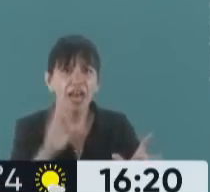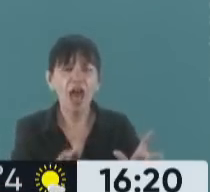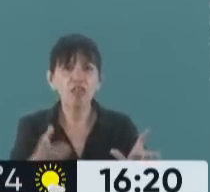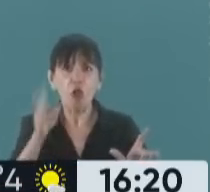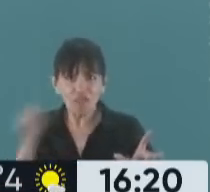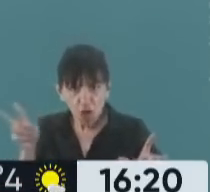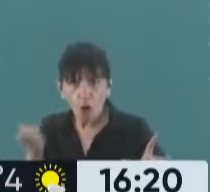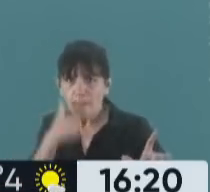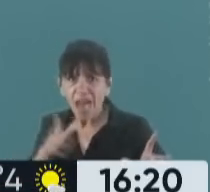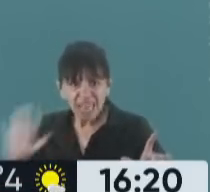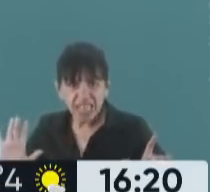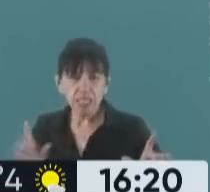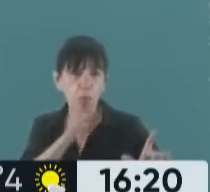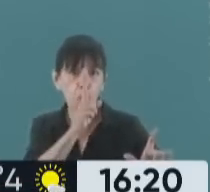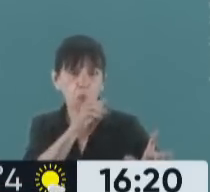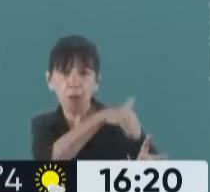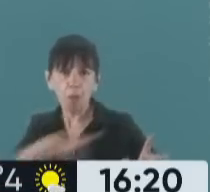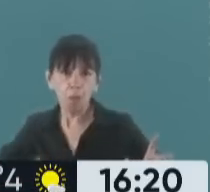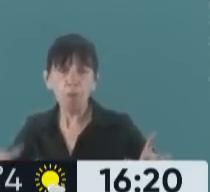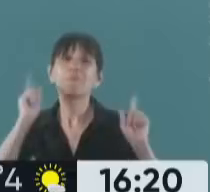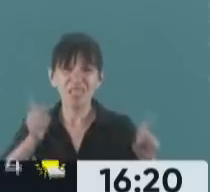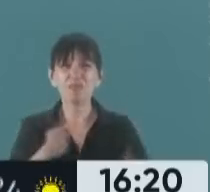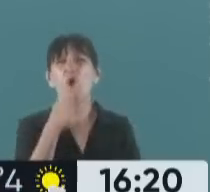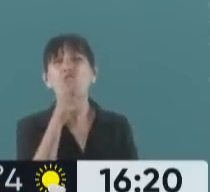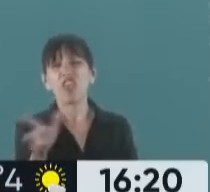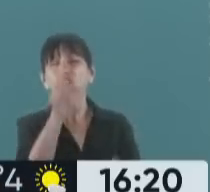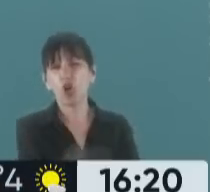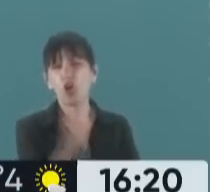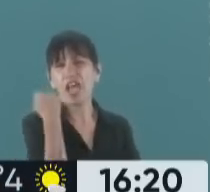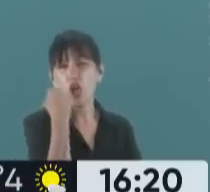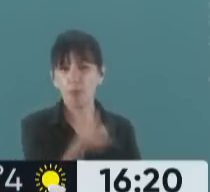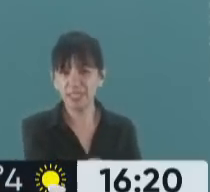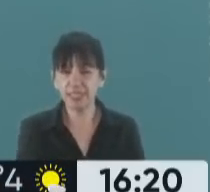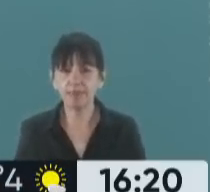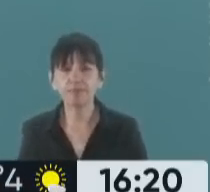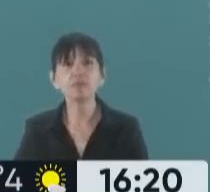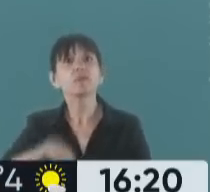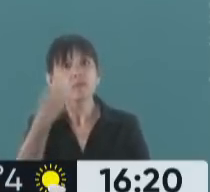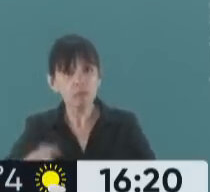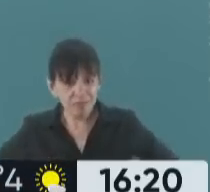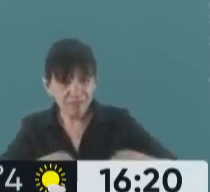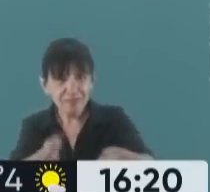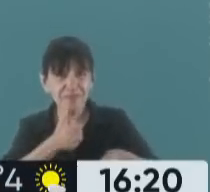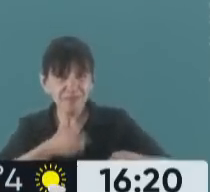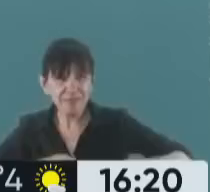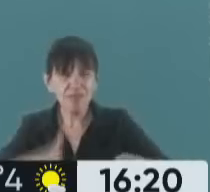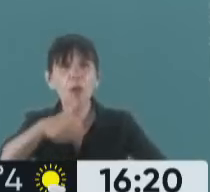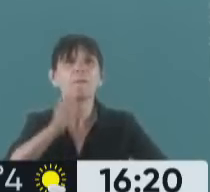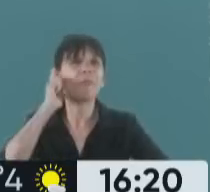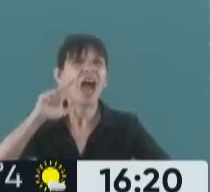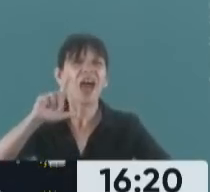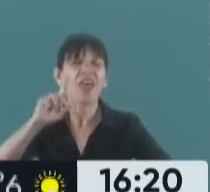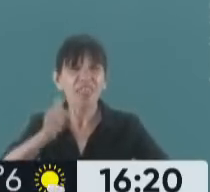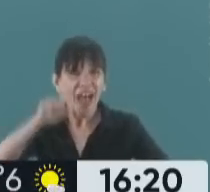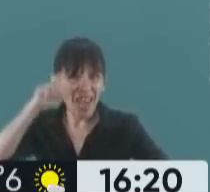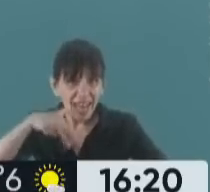nada más que esto es lo que acaba de confirmar Sturzenegger en sus declaraciones. Con respecto a Canal Magdalena, está en marcha y es algo que están transmitiendo tramitando entre el